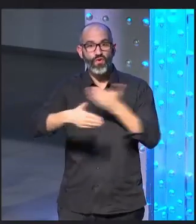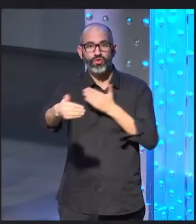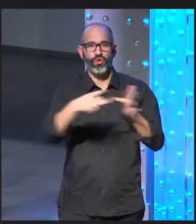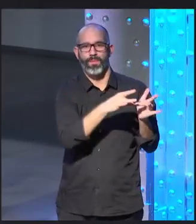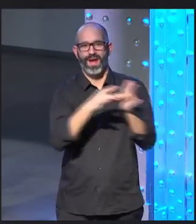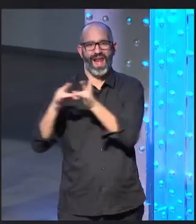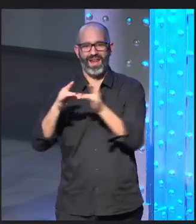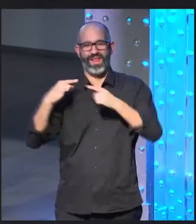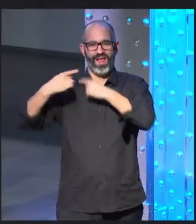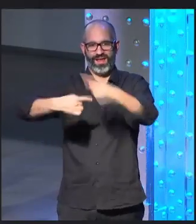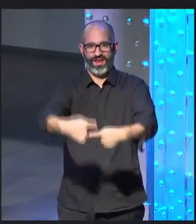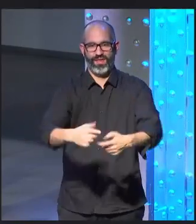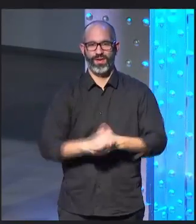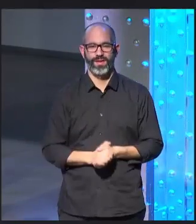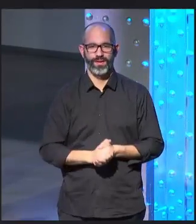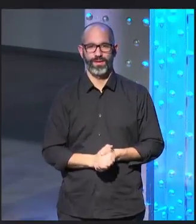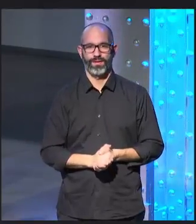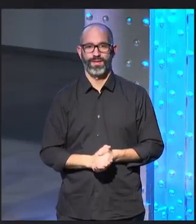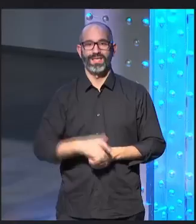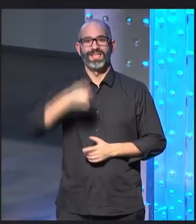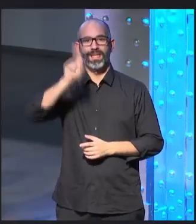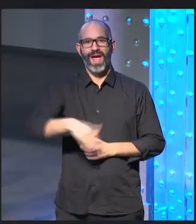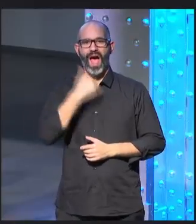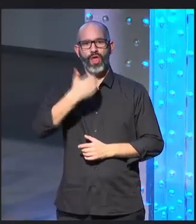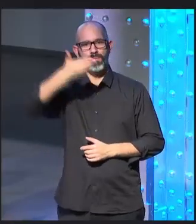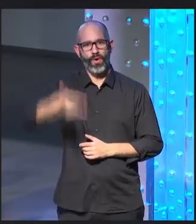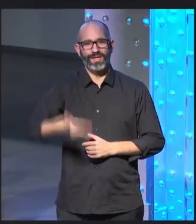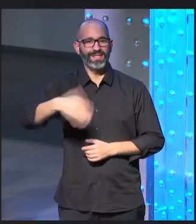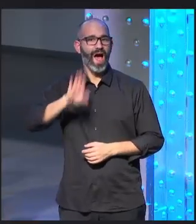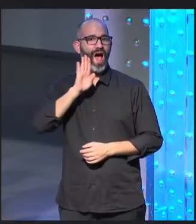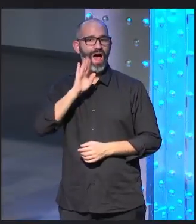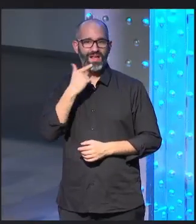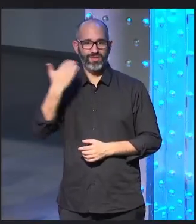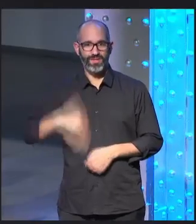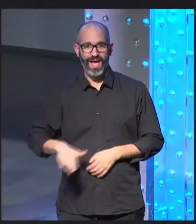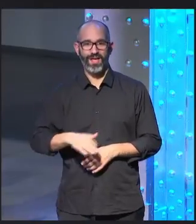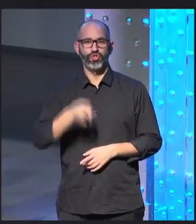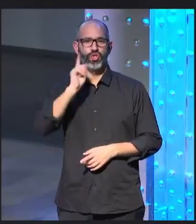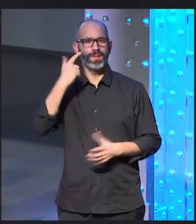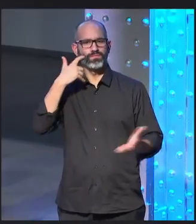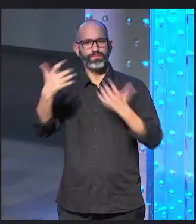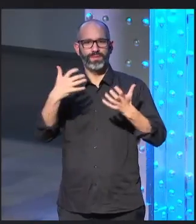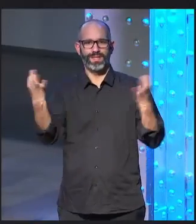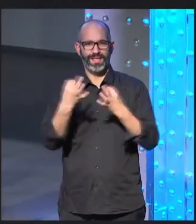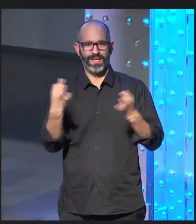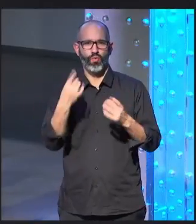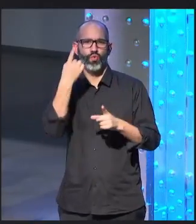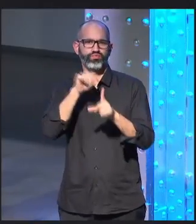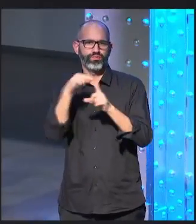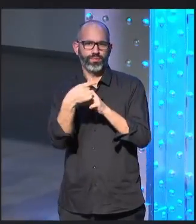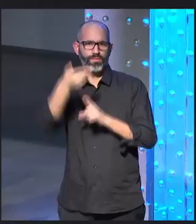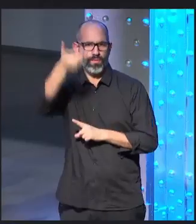siempre ha ocurrido en otras generaciones. Y muy importante, que lo he dicho antes, solamente destacar otro aspecto que